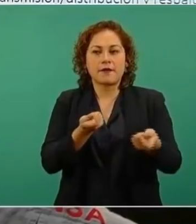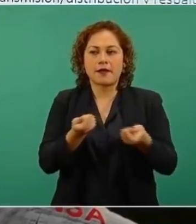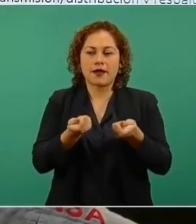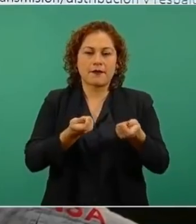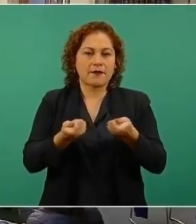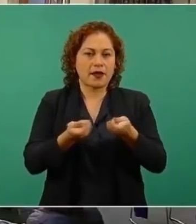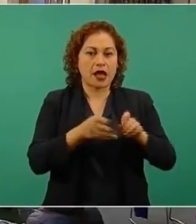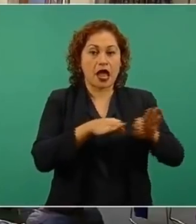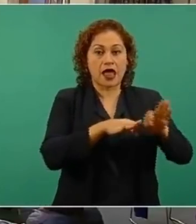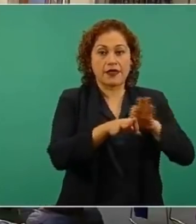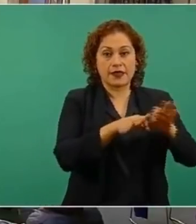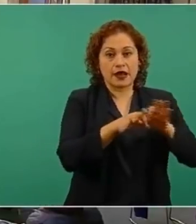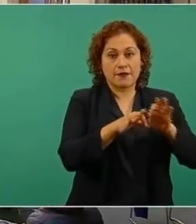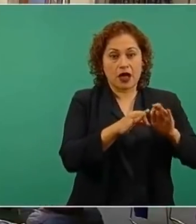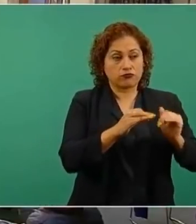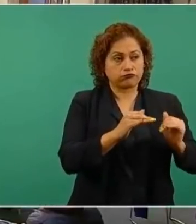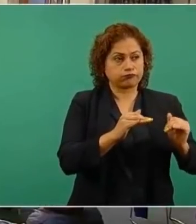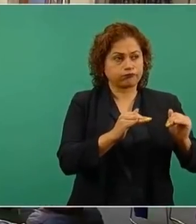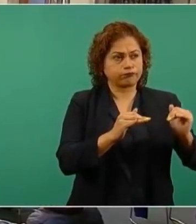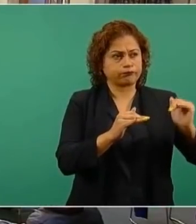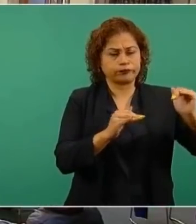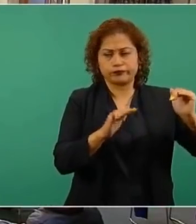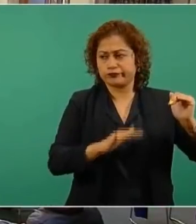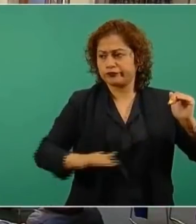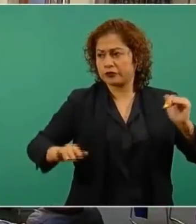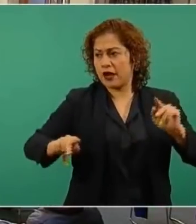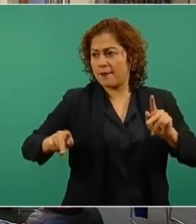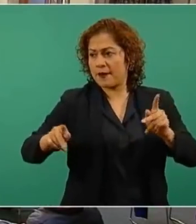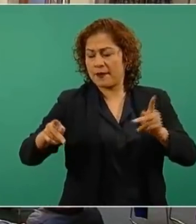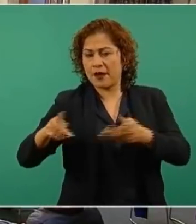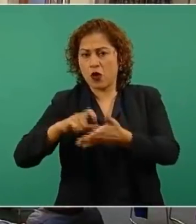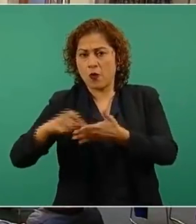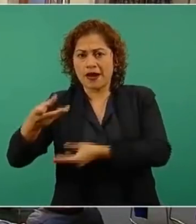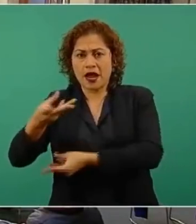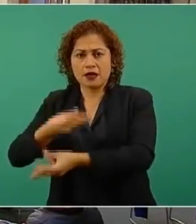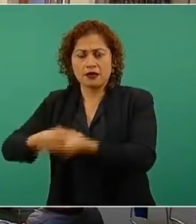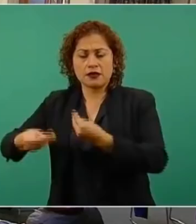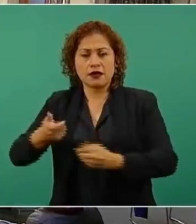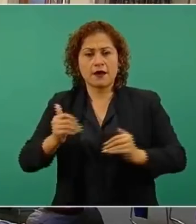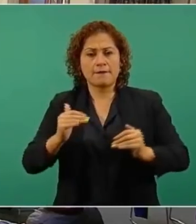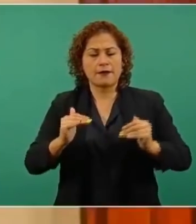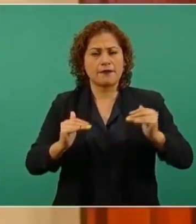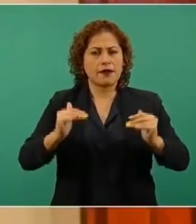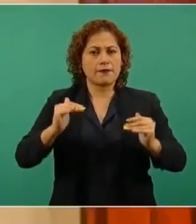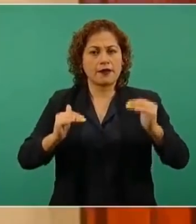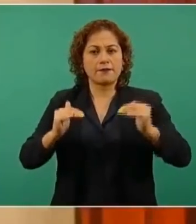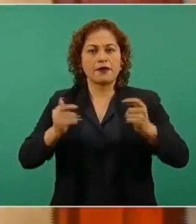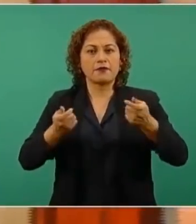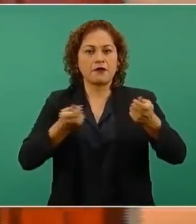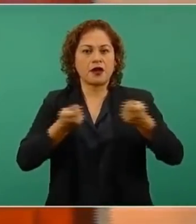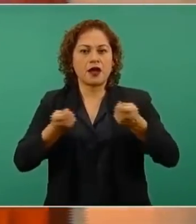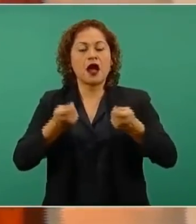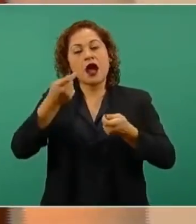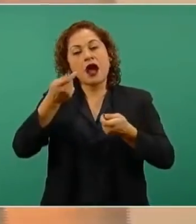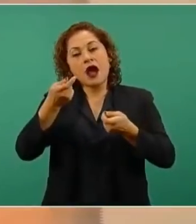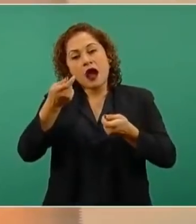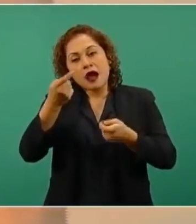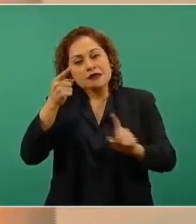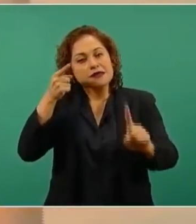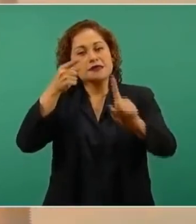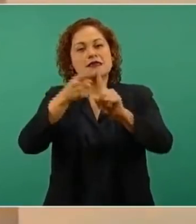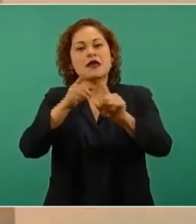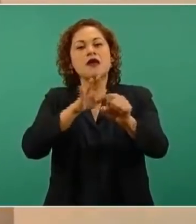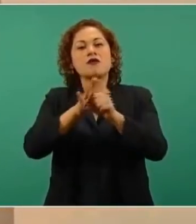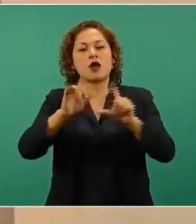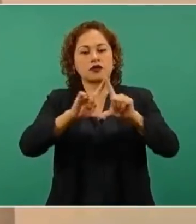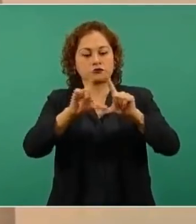los salarios van hacia arriba, y vamos entonces en un sentido inverso, es decir, a distribuir mejor la riqueza. ¿Qué pasa entonces